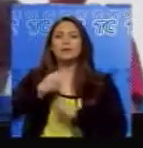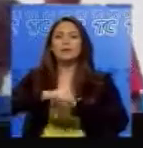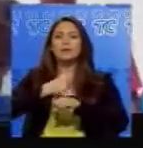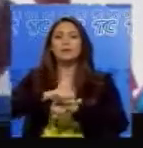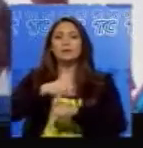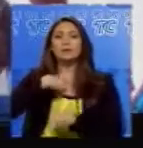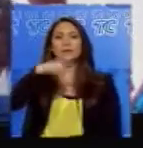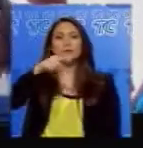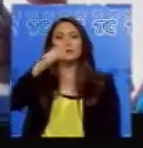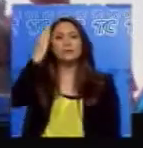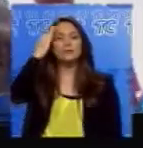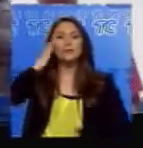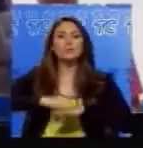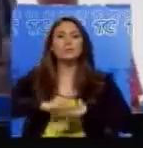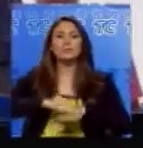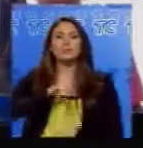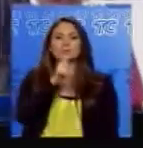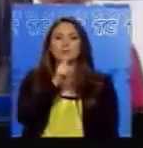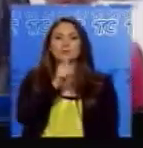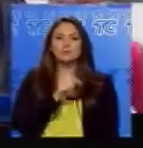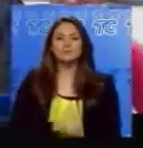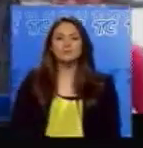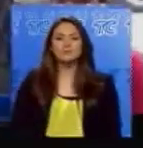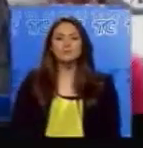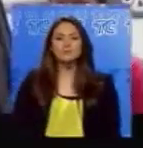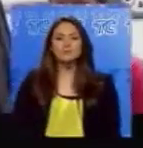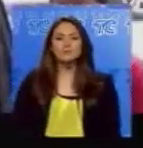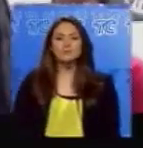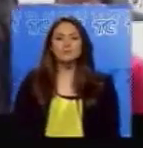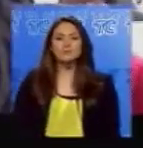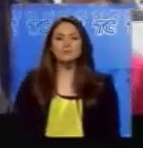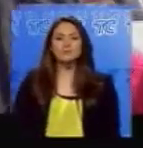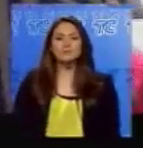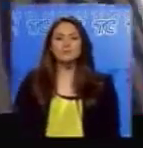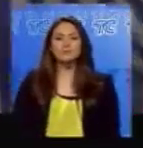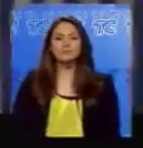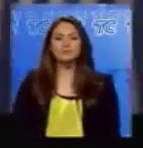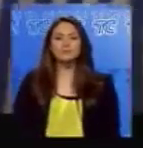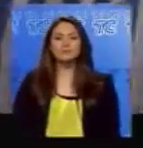así determinar culpabilidad. Catiusca Jaén, TC Televisión.